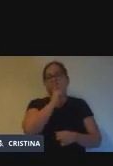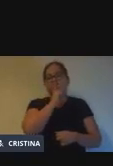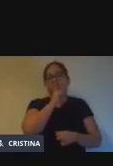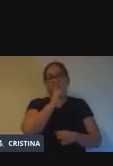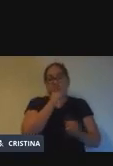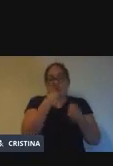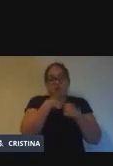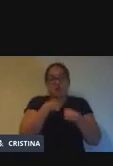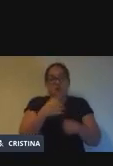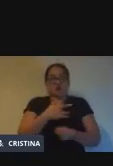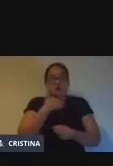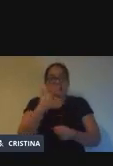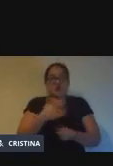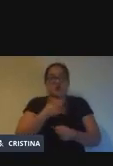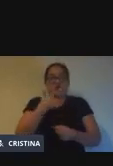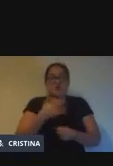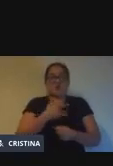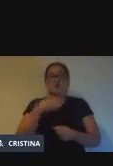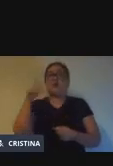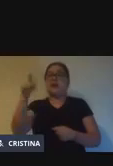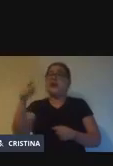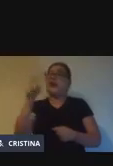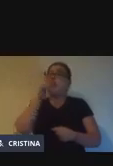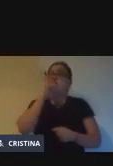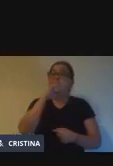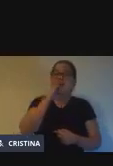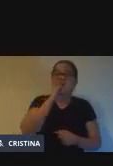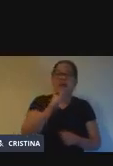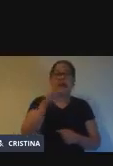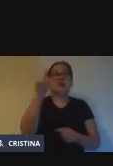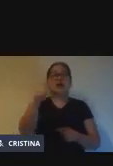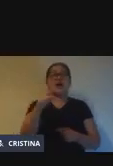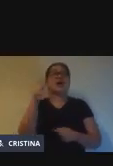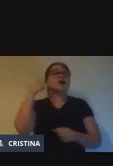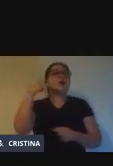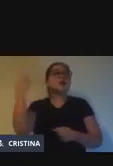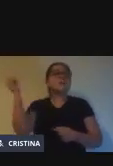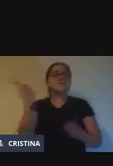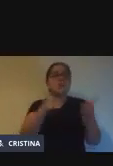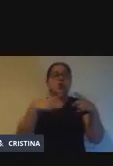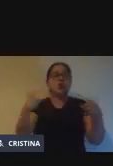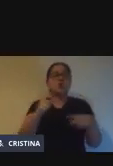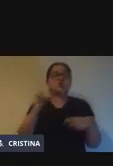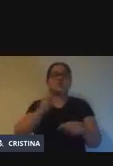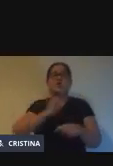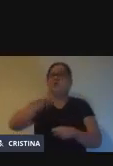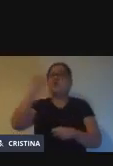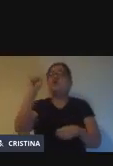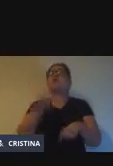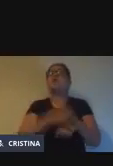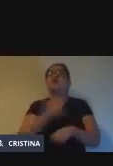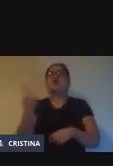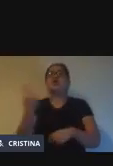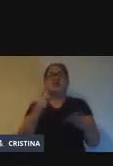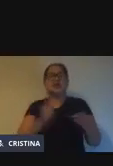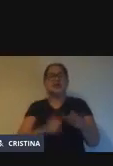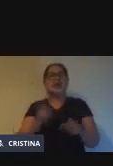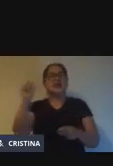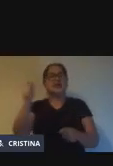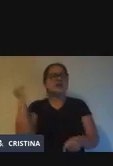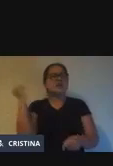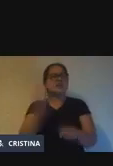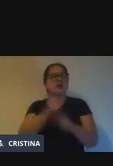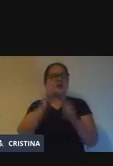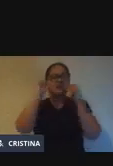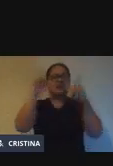sentimiento que tengo. Ay, ¿por qué no se calla, no? ¿O por qué no le baja la música? ¿O por qué no se levantan ya todos? Pero no lo digo. Entonces,